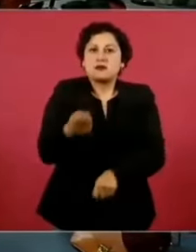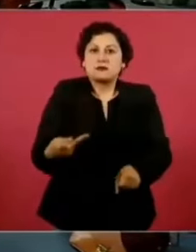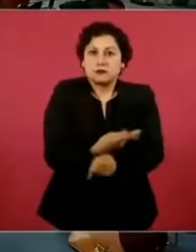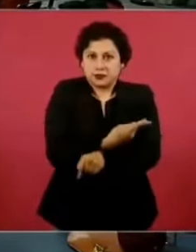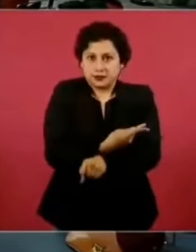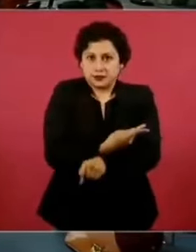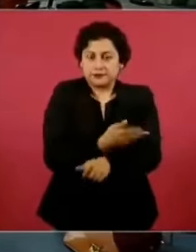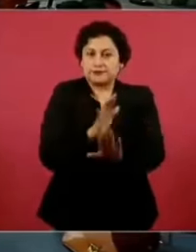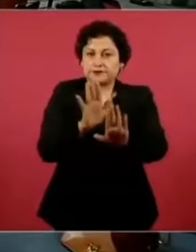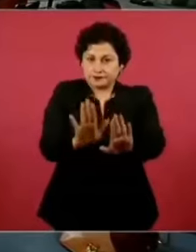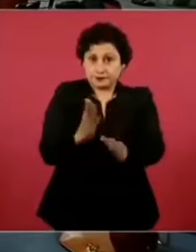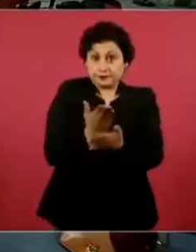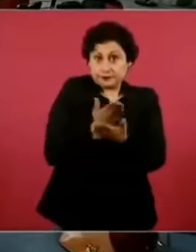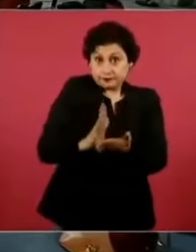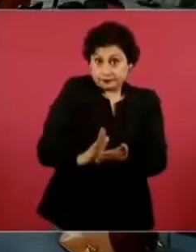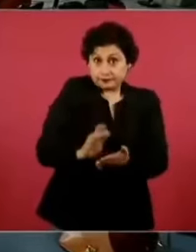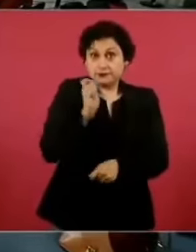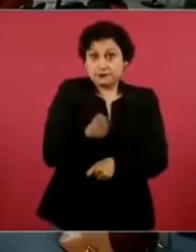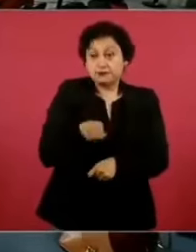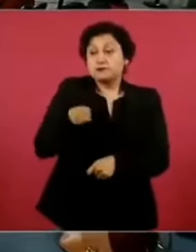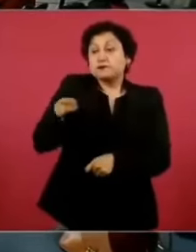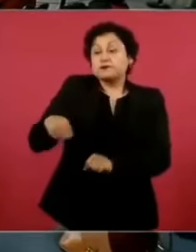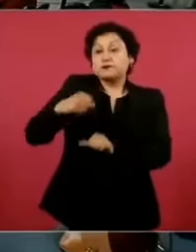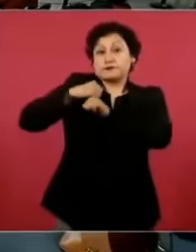Pedirle a la fiscalía